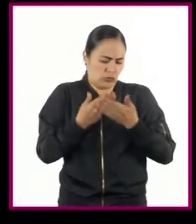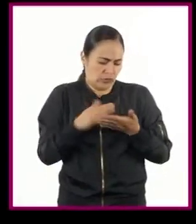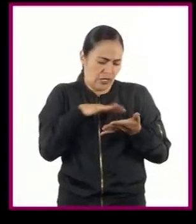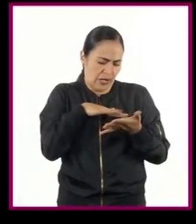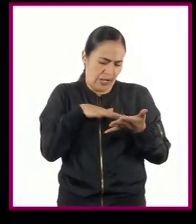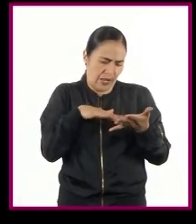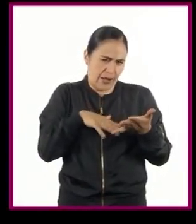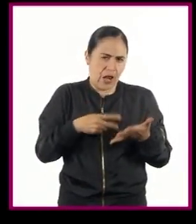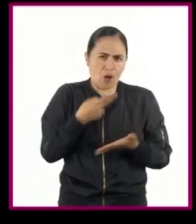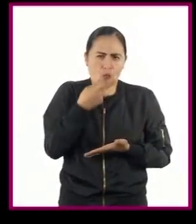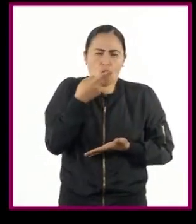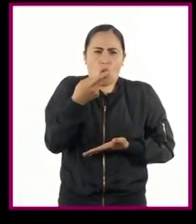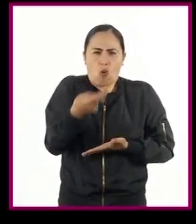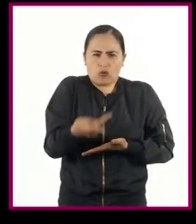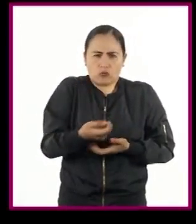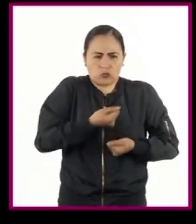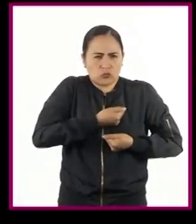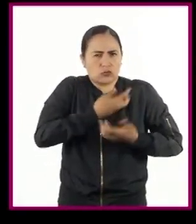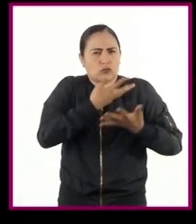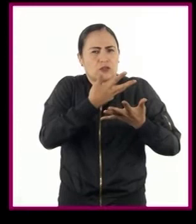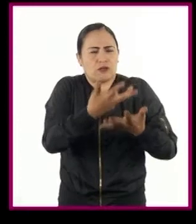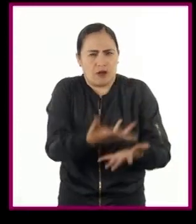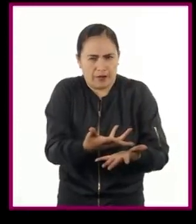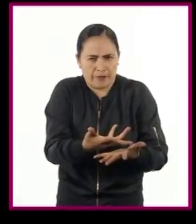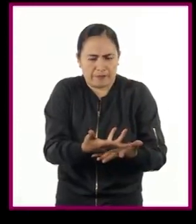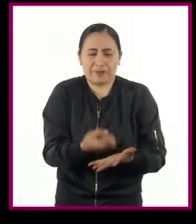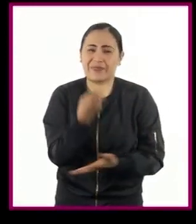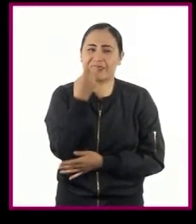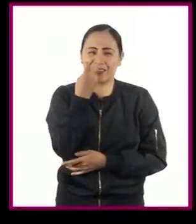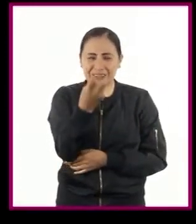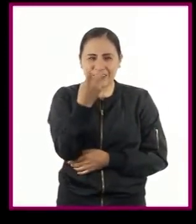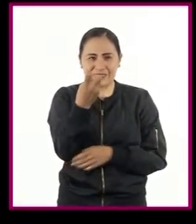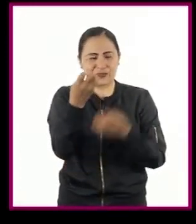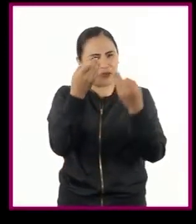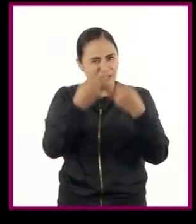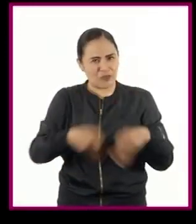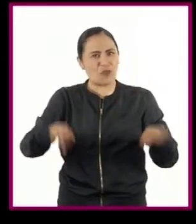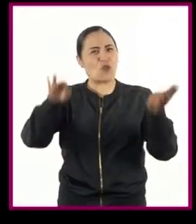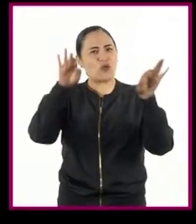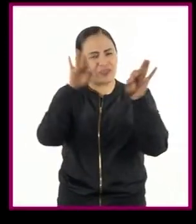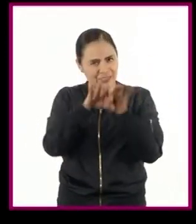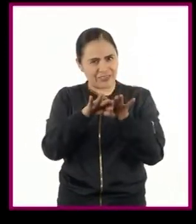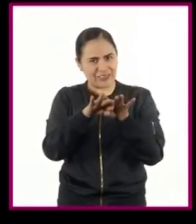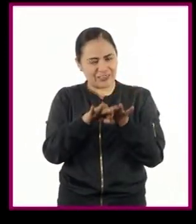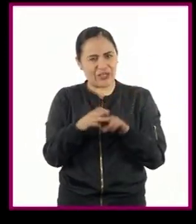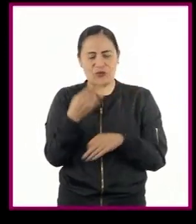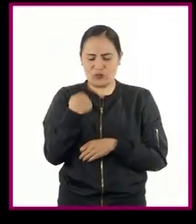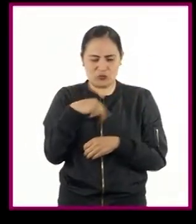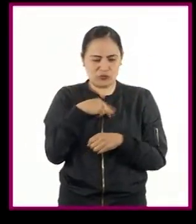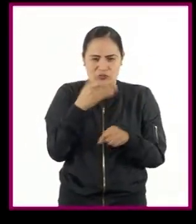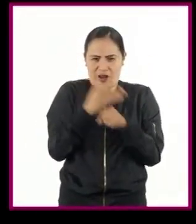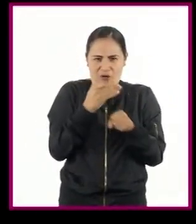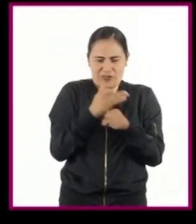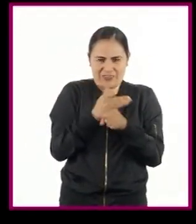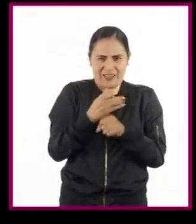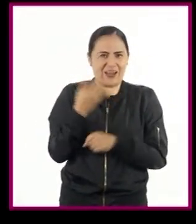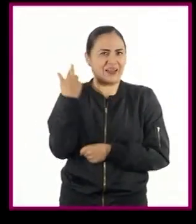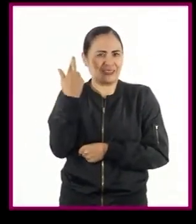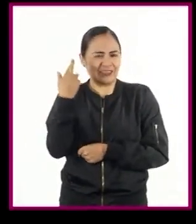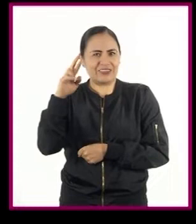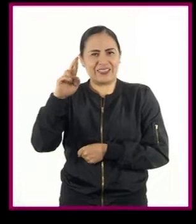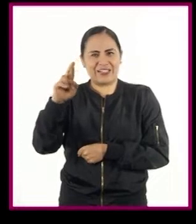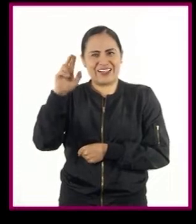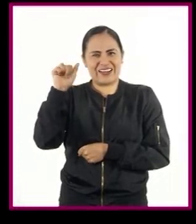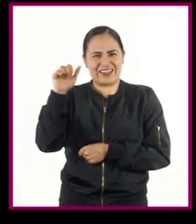de la palabra del otro, me parece que es lo importante de este momento de lo que se está haciendo en la radio, porque puedes